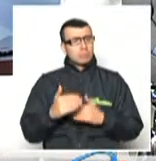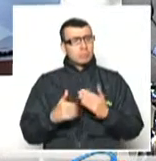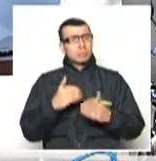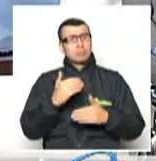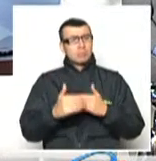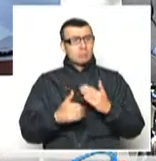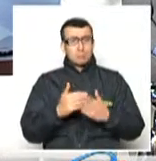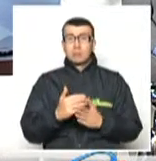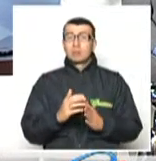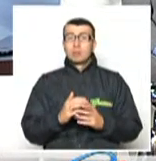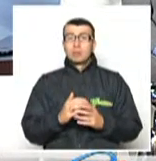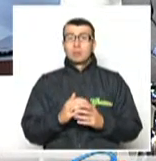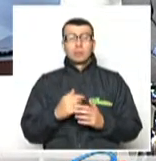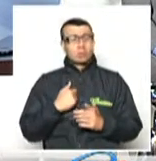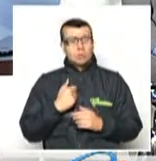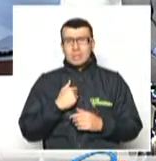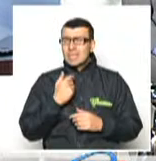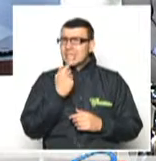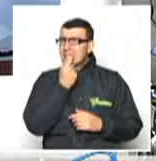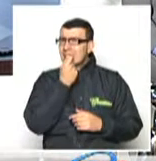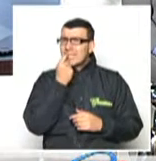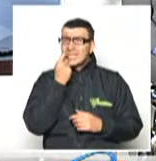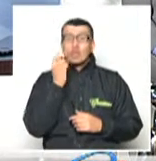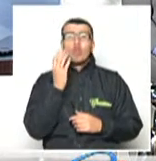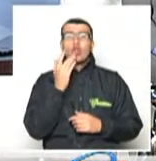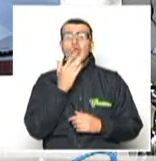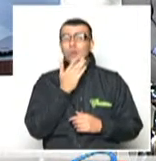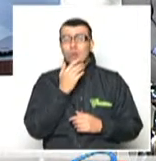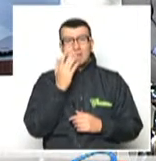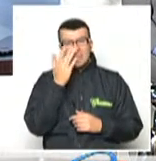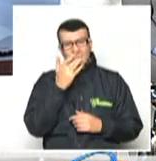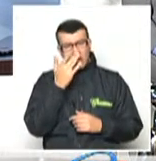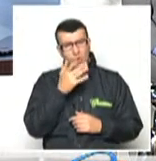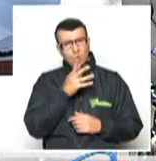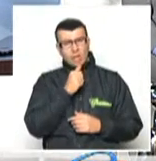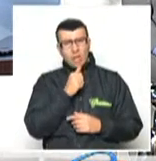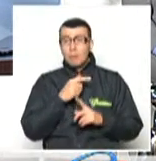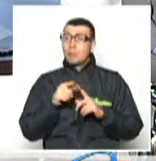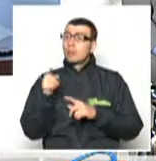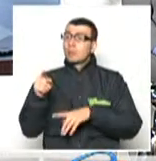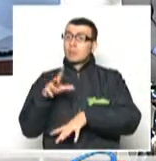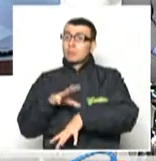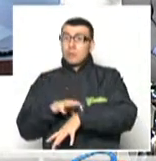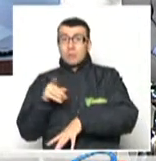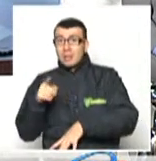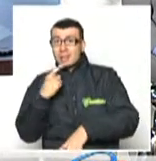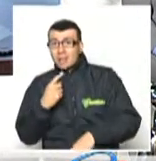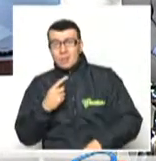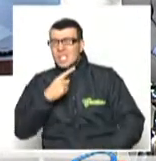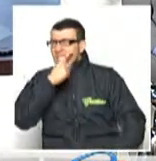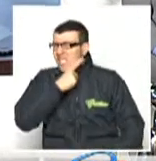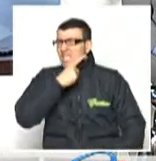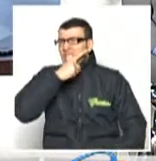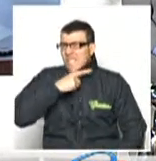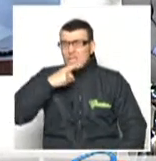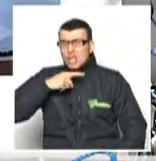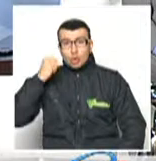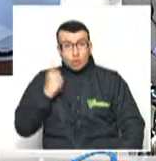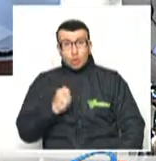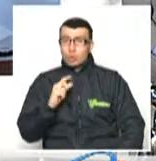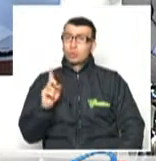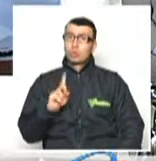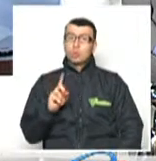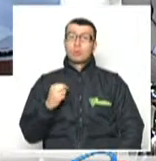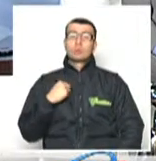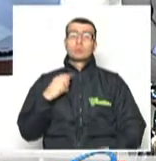y ya no los tenía tan negros, pero sí el odontólogo me decía que no me cepillara tan duro porque a mí se me suben